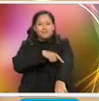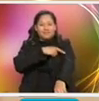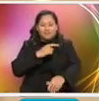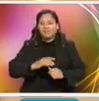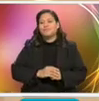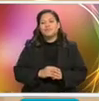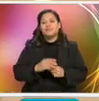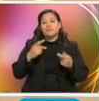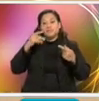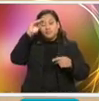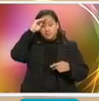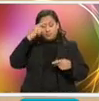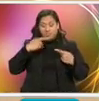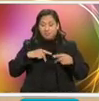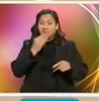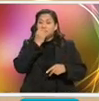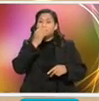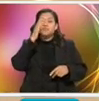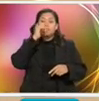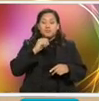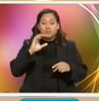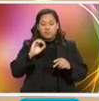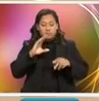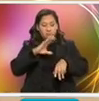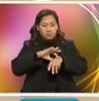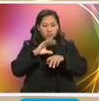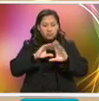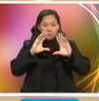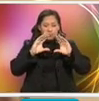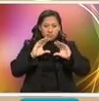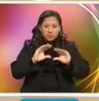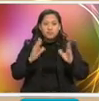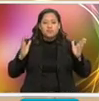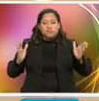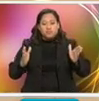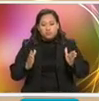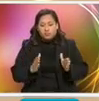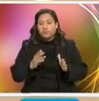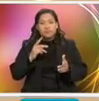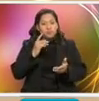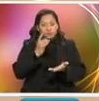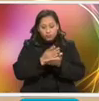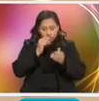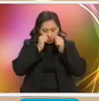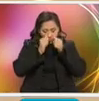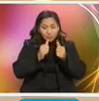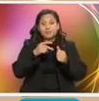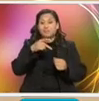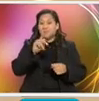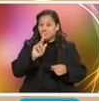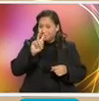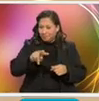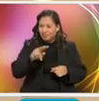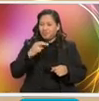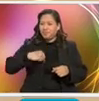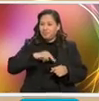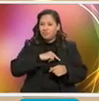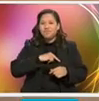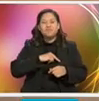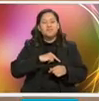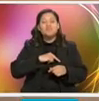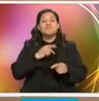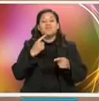solamente se está autoconsumiendo o perdiendo músculo o engordando o bajando de peso, y la realidad es que estamos